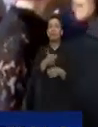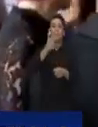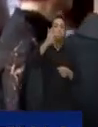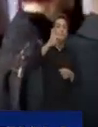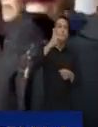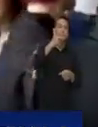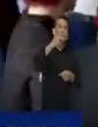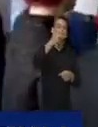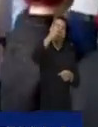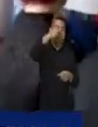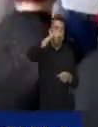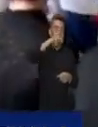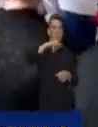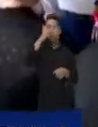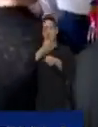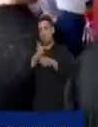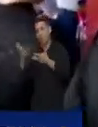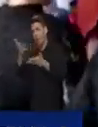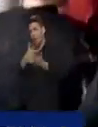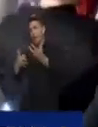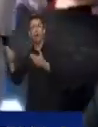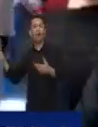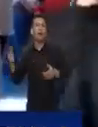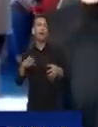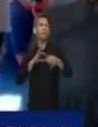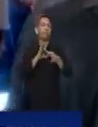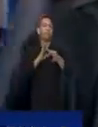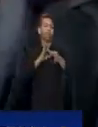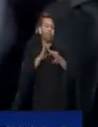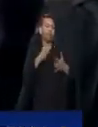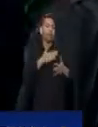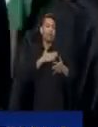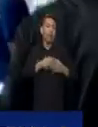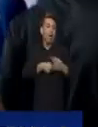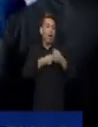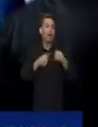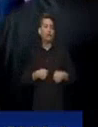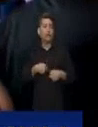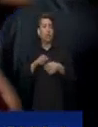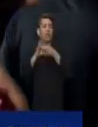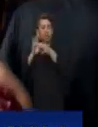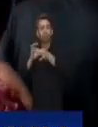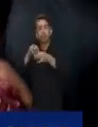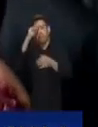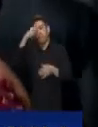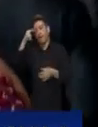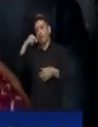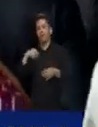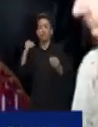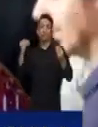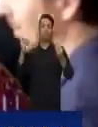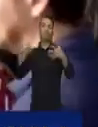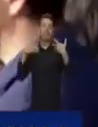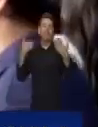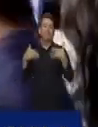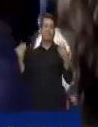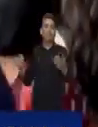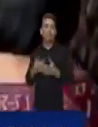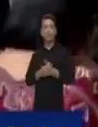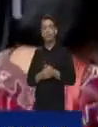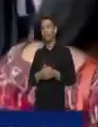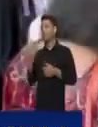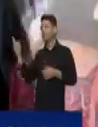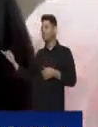el corazón de Guatemala, de México, y eso a mí me causa alegría. Pero el estar aquí en Guatemala, donde uno